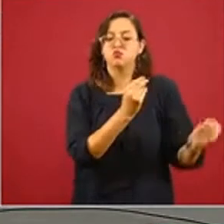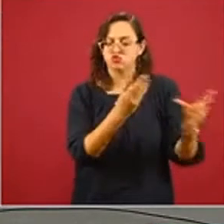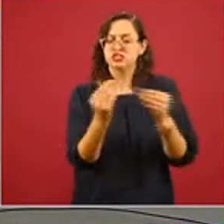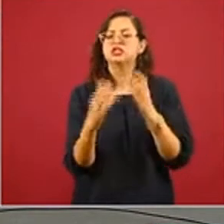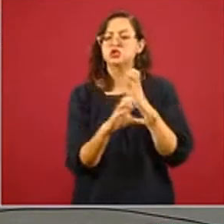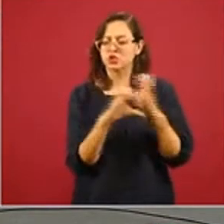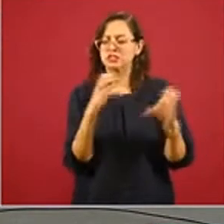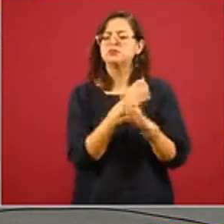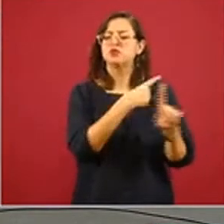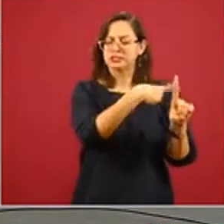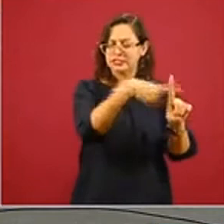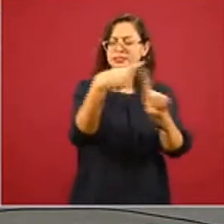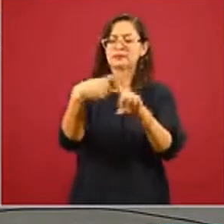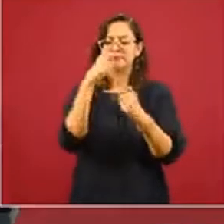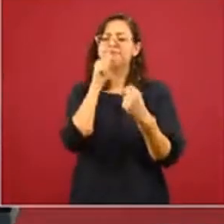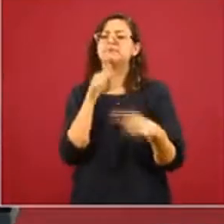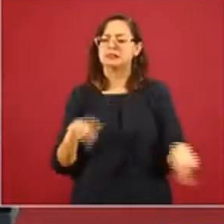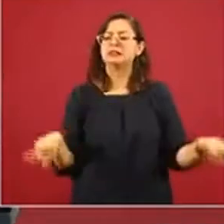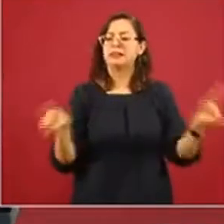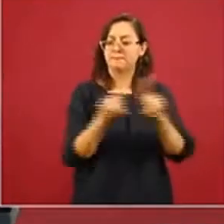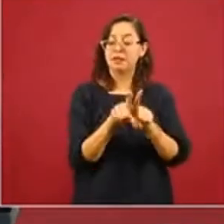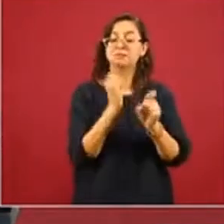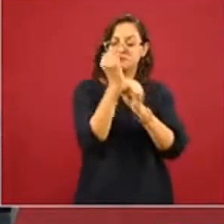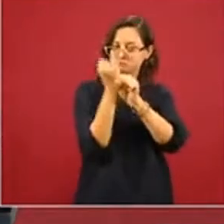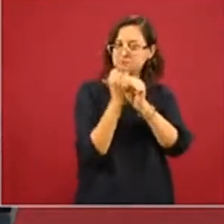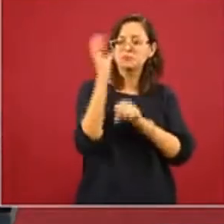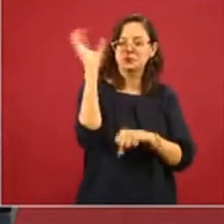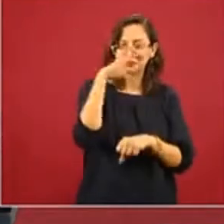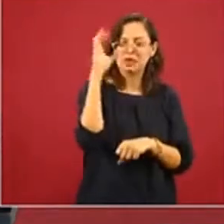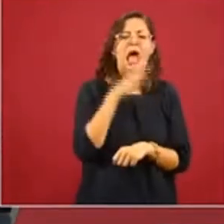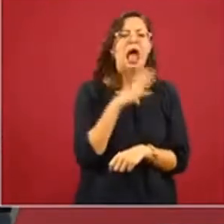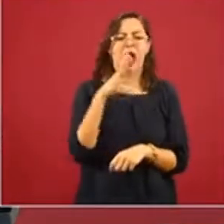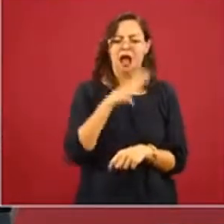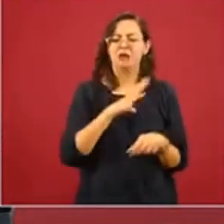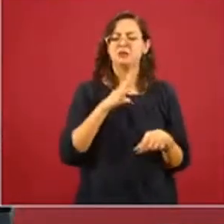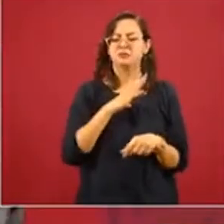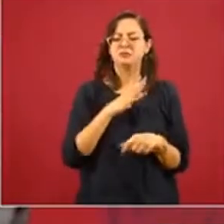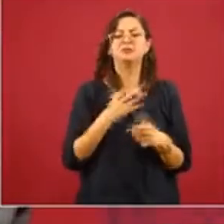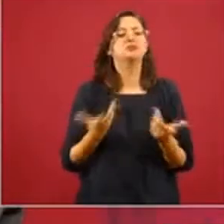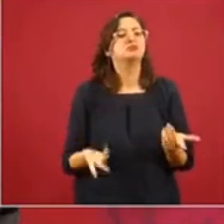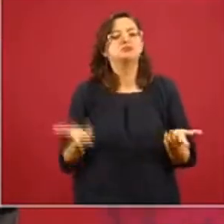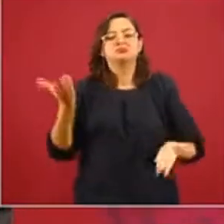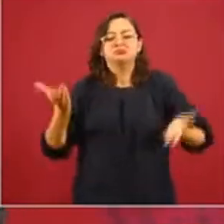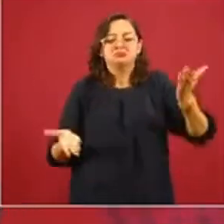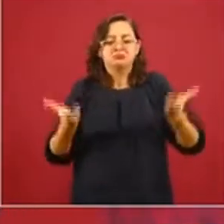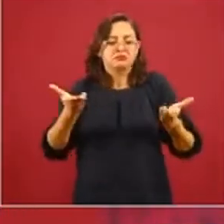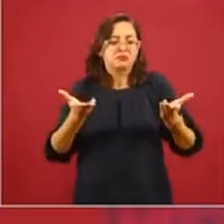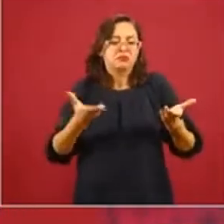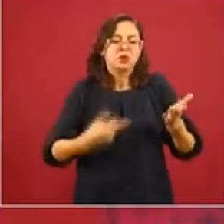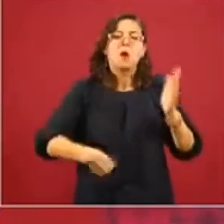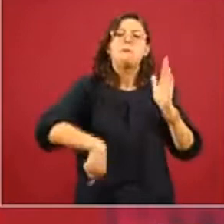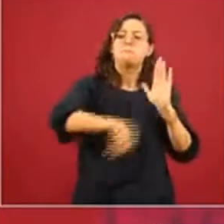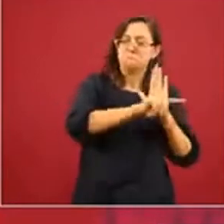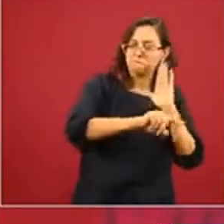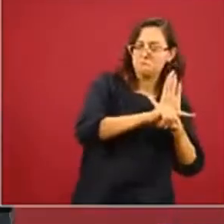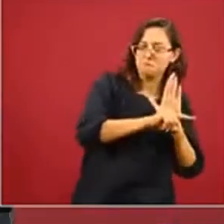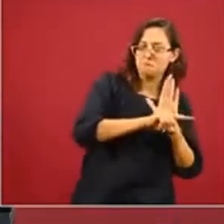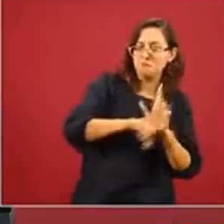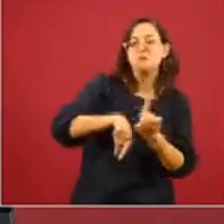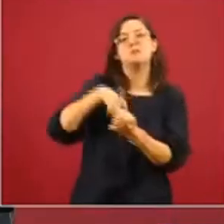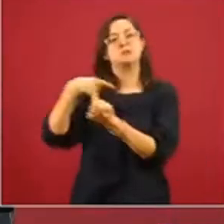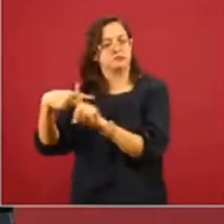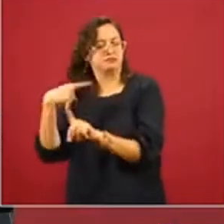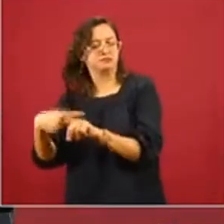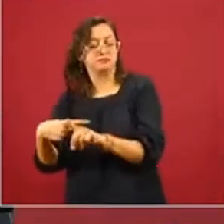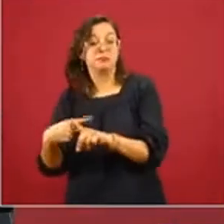cosas muy competentes, se hace investigación científica. Entonces también tenemos claroscuros, tenemos cosas muy buenas, pero tenemos realidades